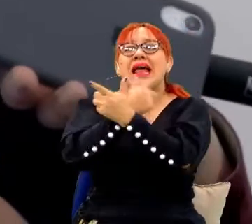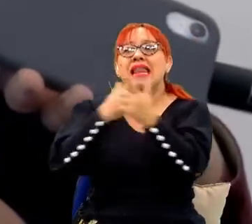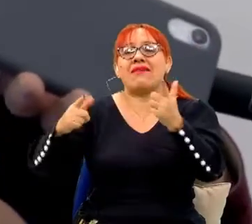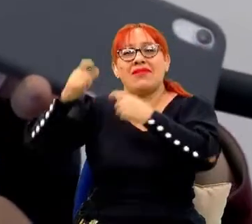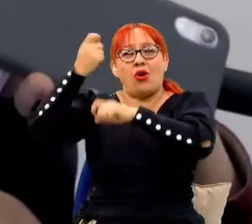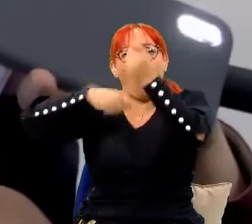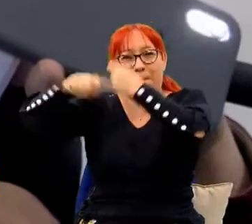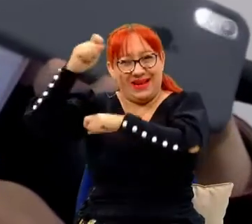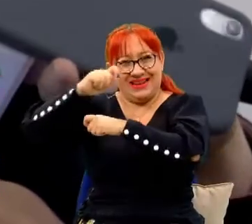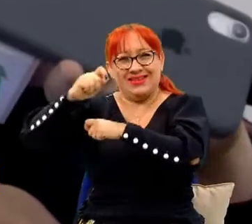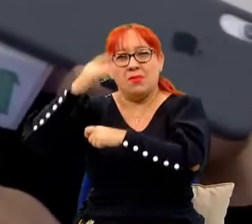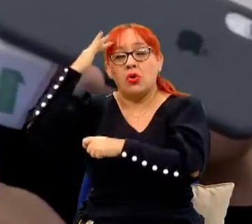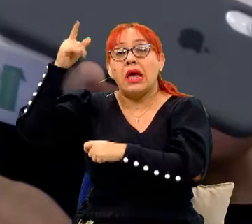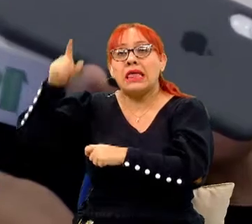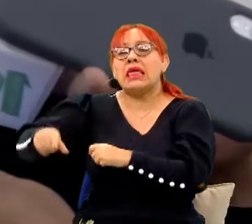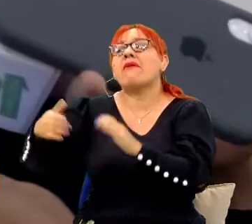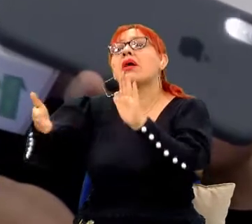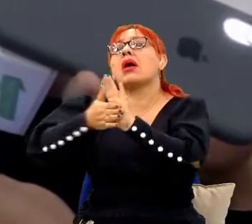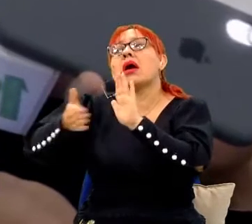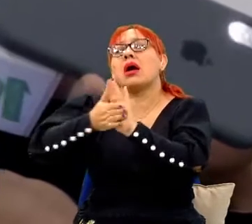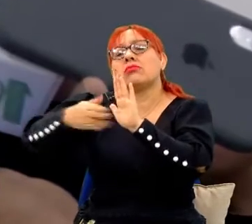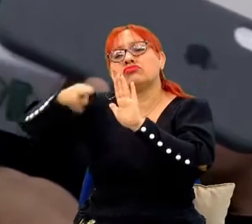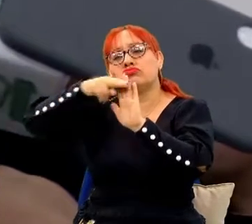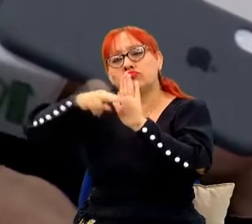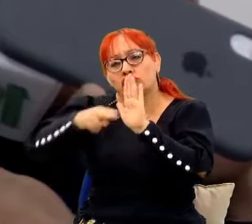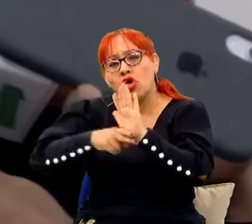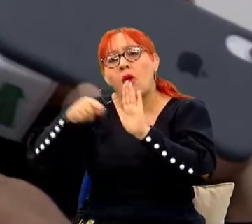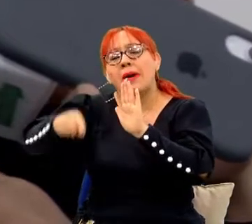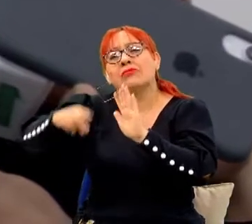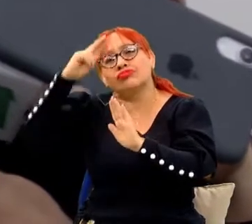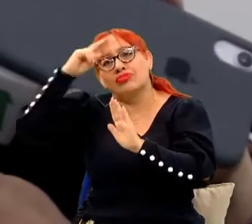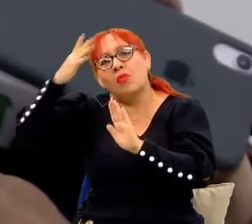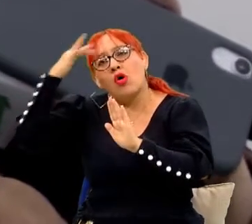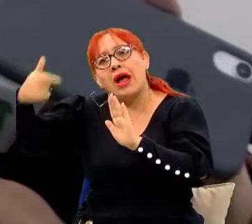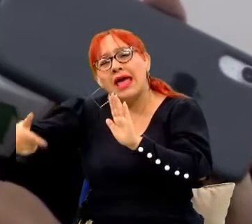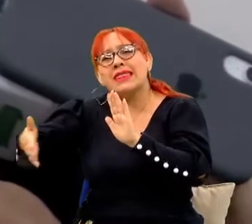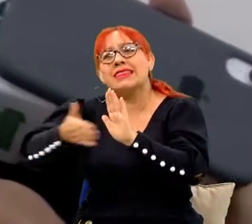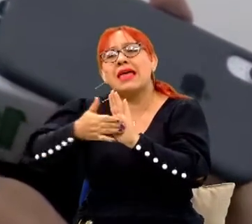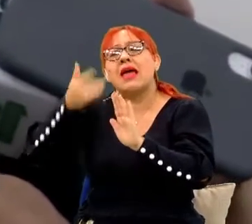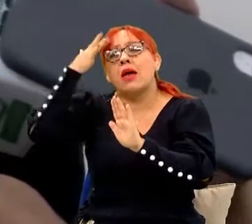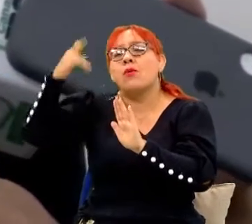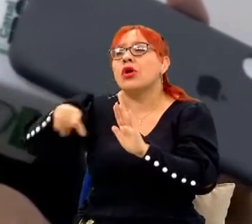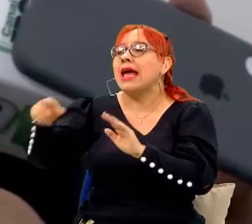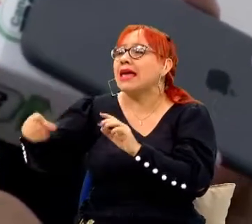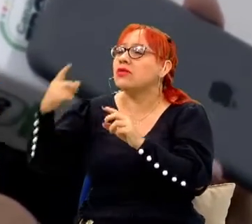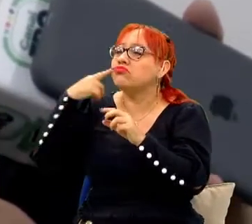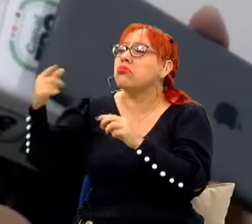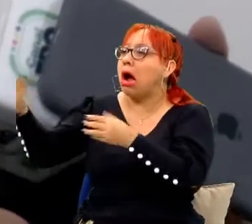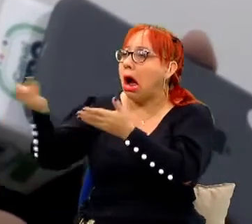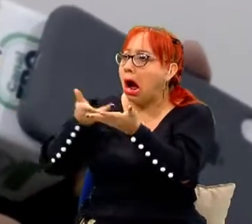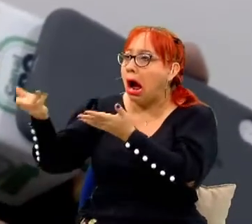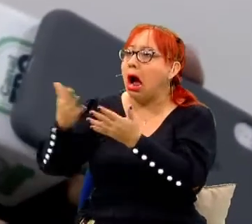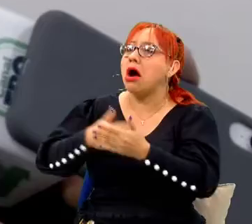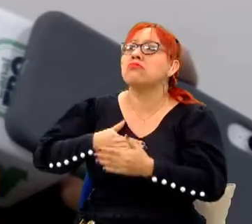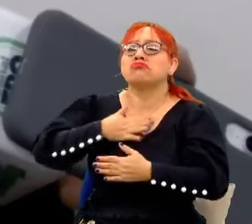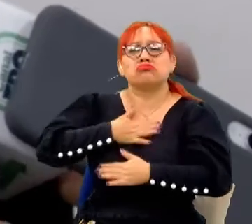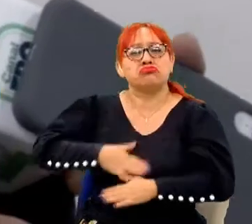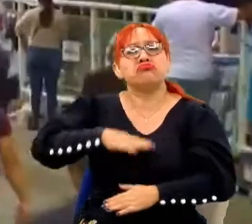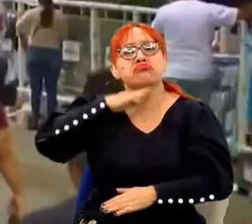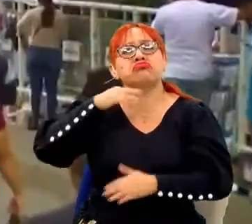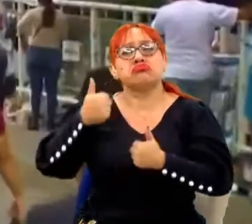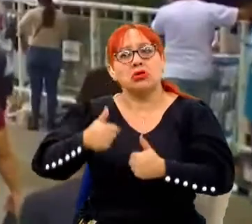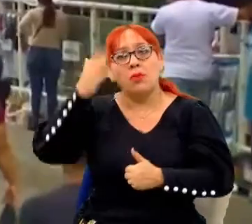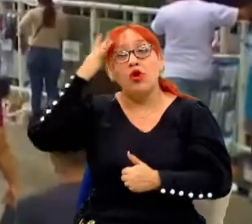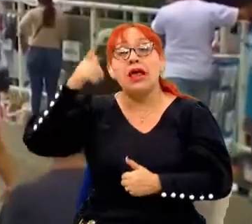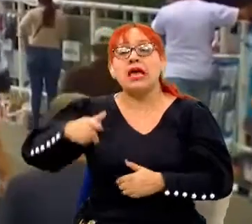implica institucionalidad, implica norma, implica respeto y sobre todo implica que ambas partes salgan satisfechas, ambas